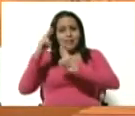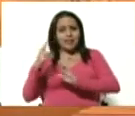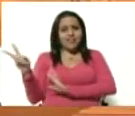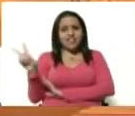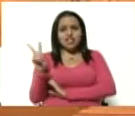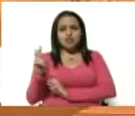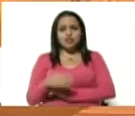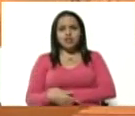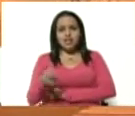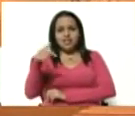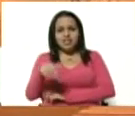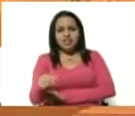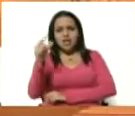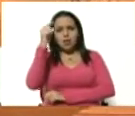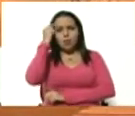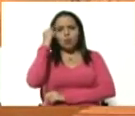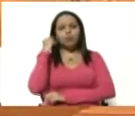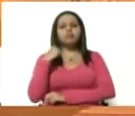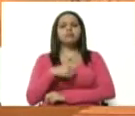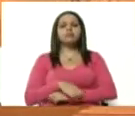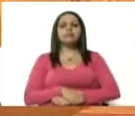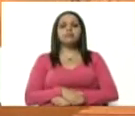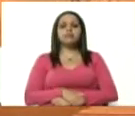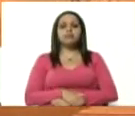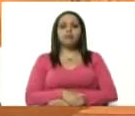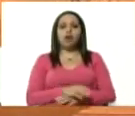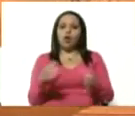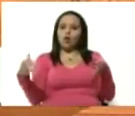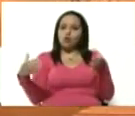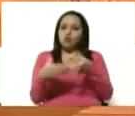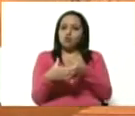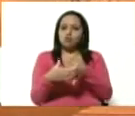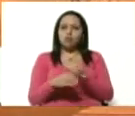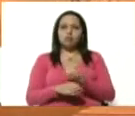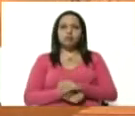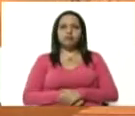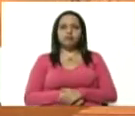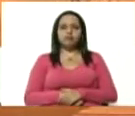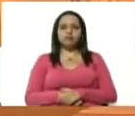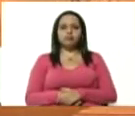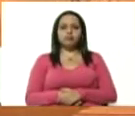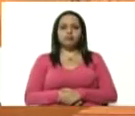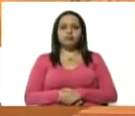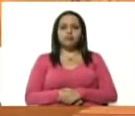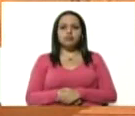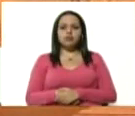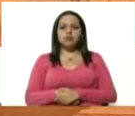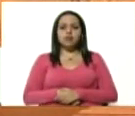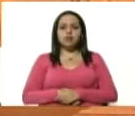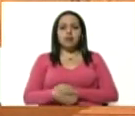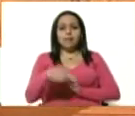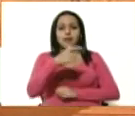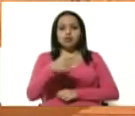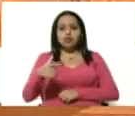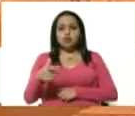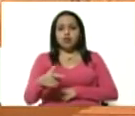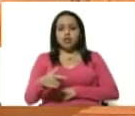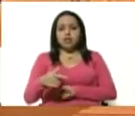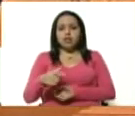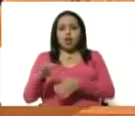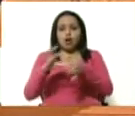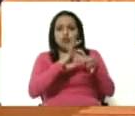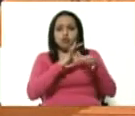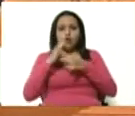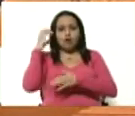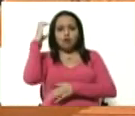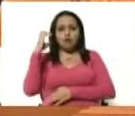El día de hoy, un grupo de funcionarios de la Unión Europea